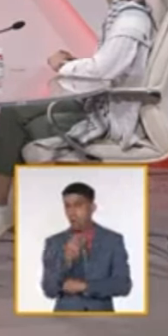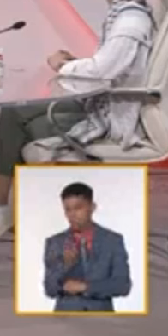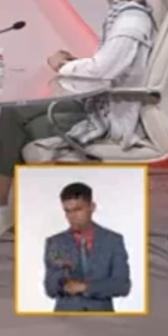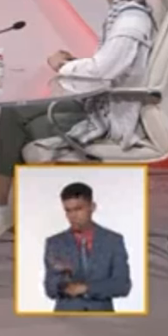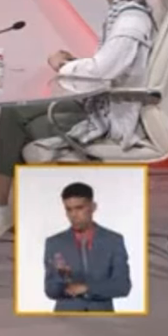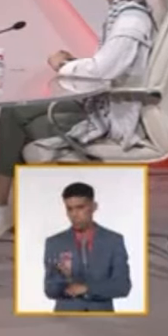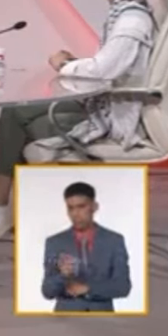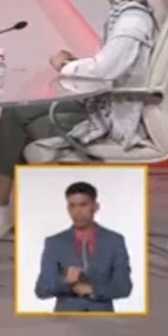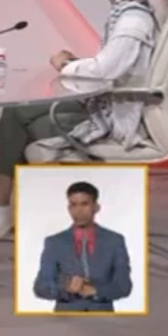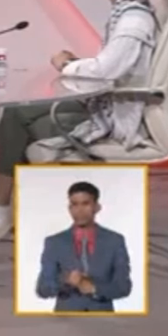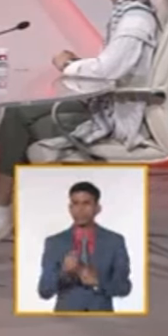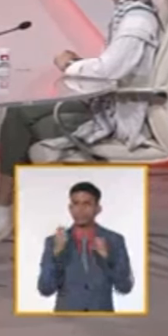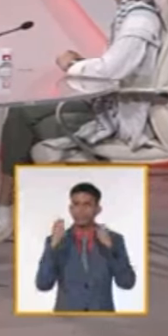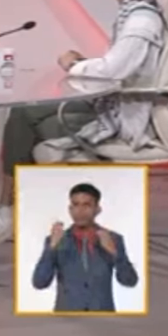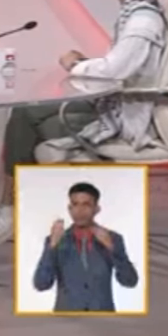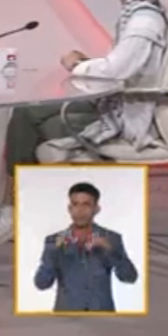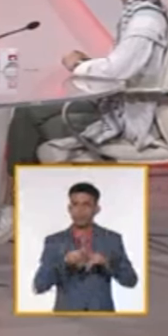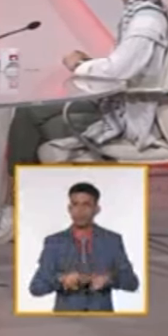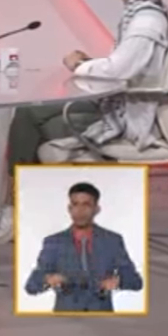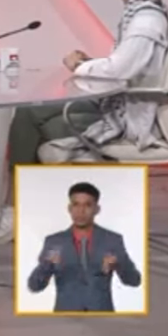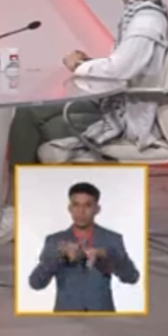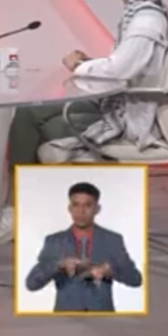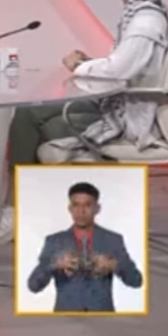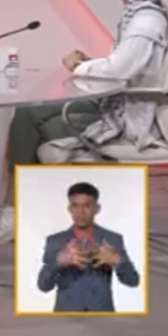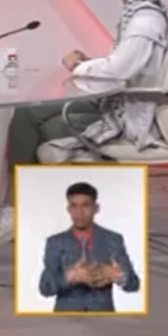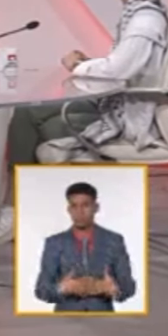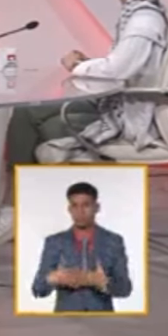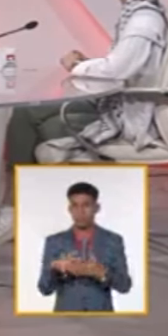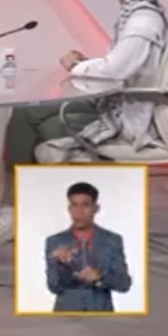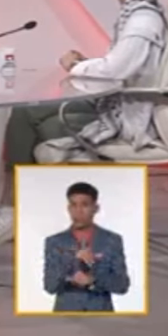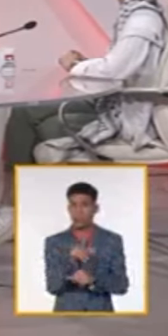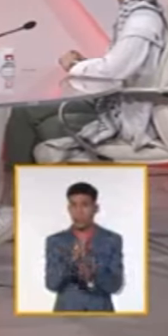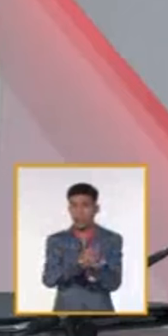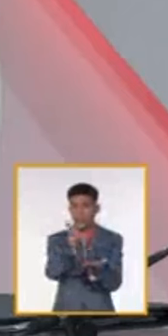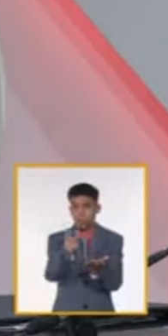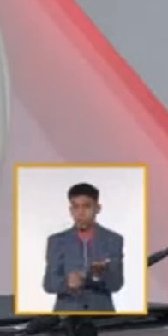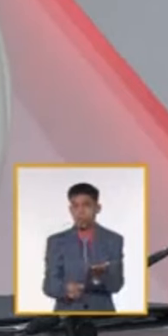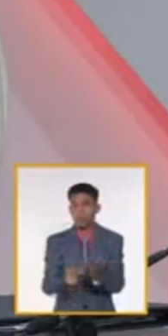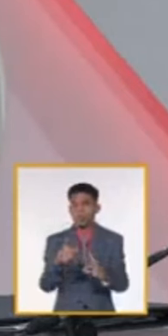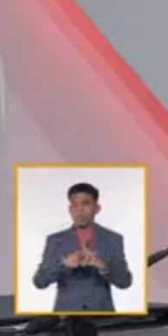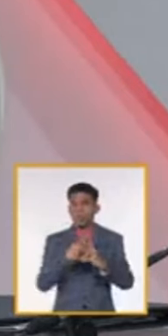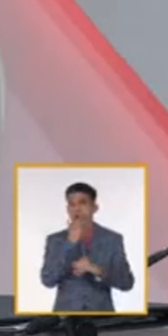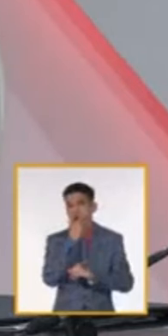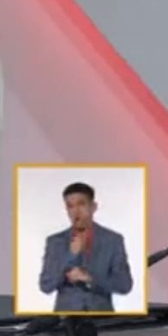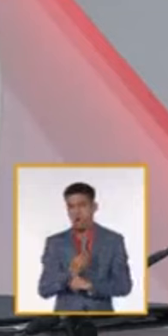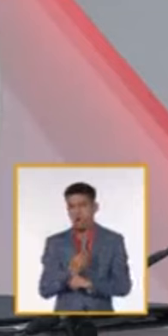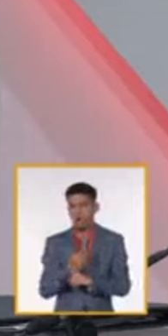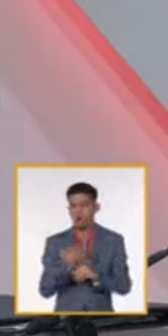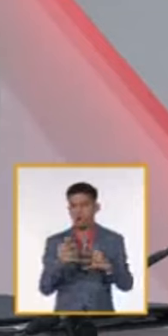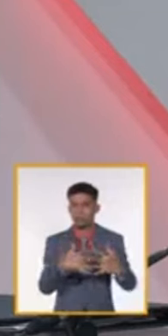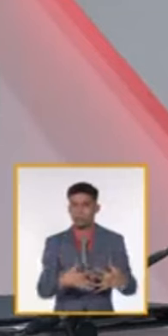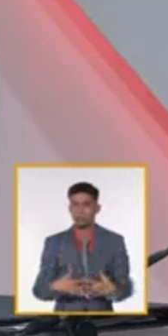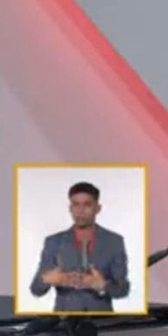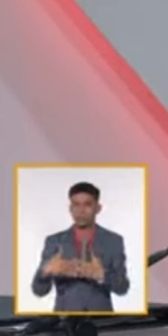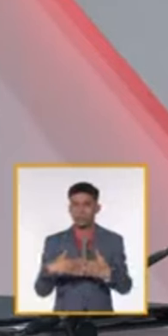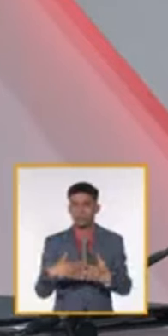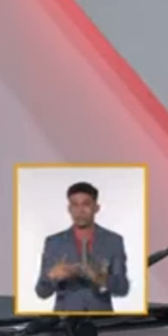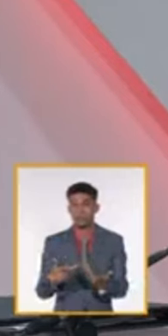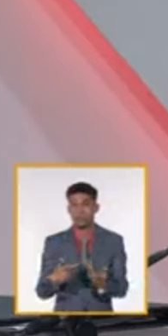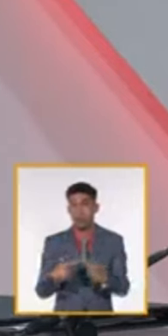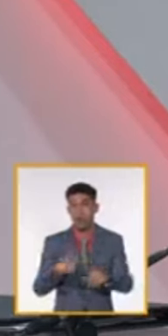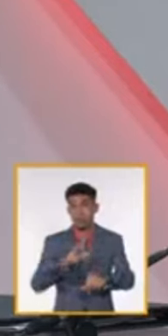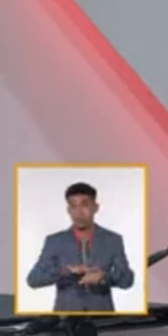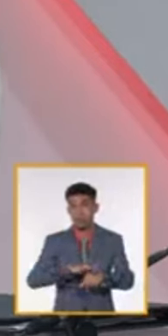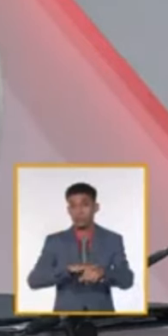esta protesta, esta manifestación de los estudiantes y los jóvenes estadounidenses ante un acto imperial